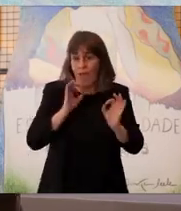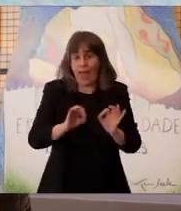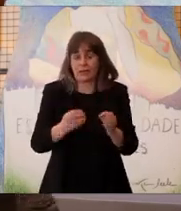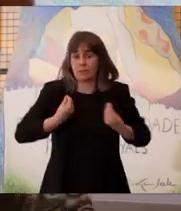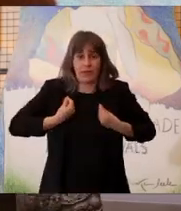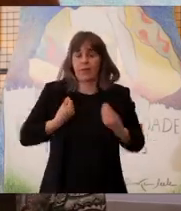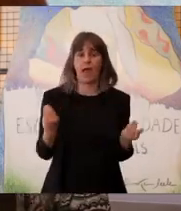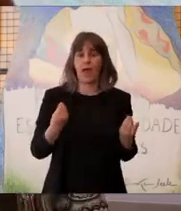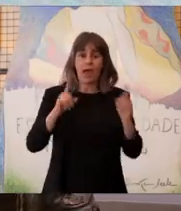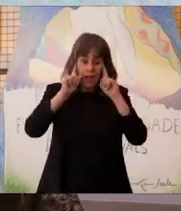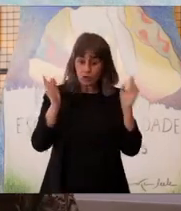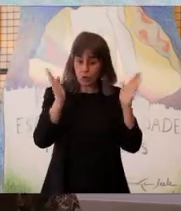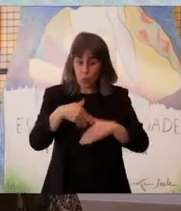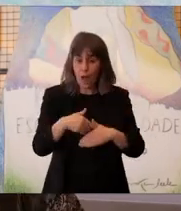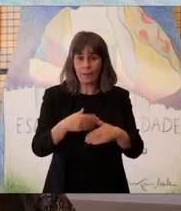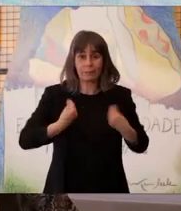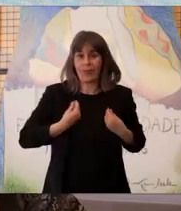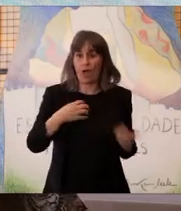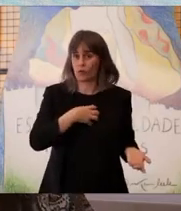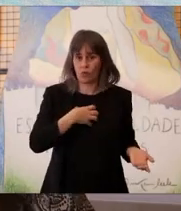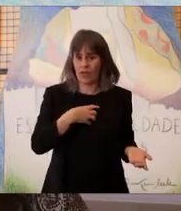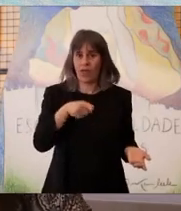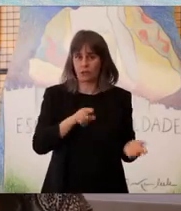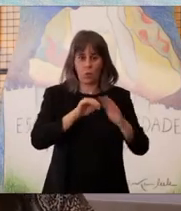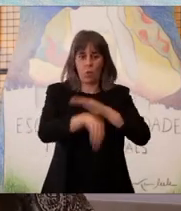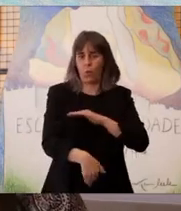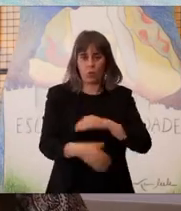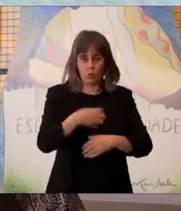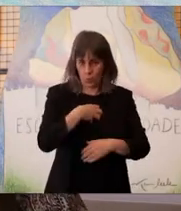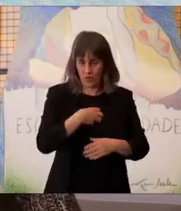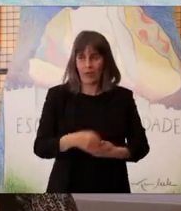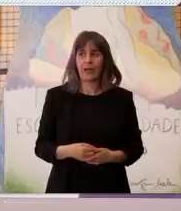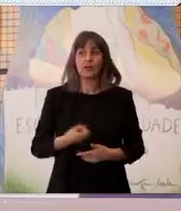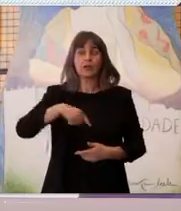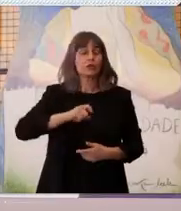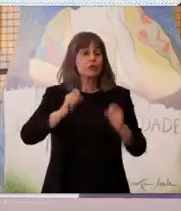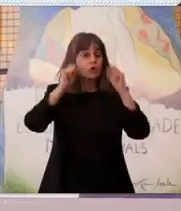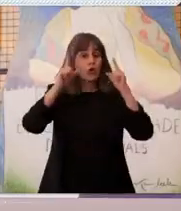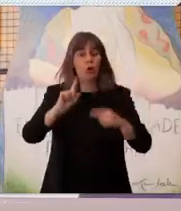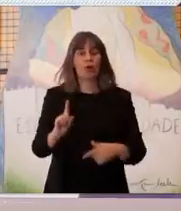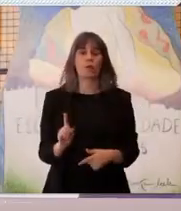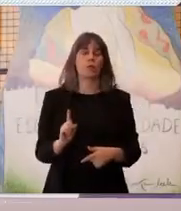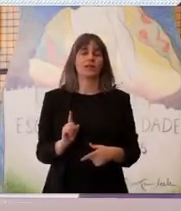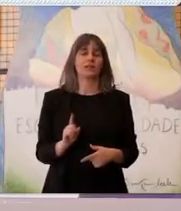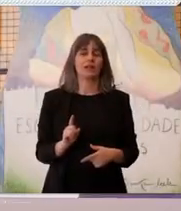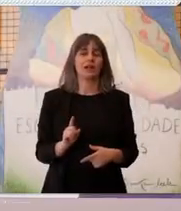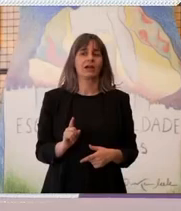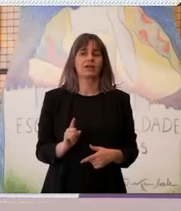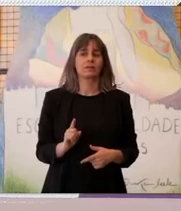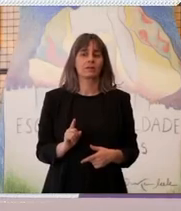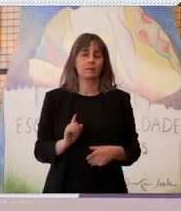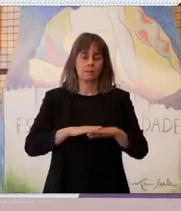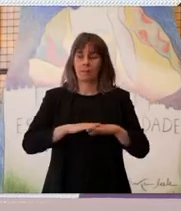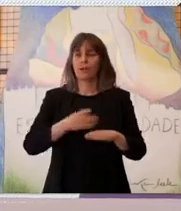no que sin eso no se puede vivir o sea eso no va a colapsar y creo que no nos habíamos dado cuenta por lo menos de que además nos